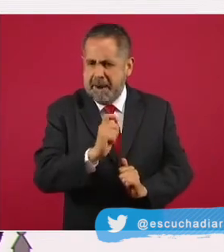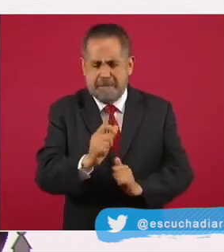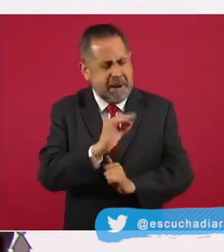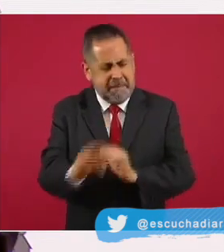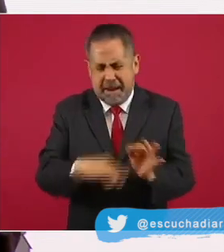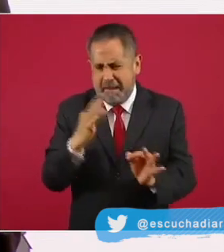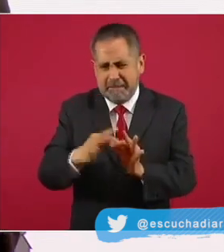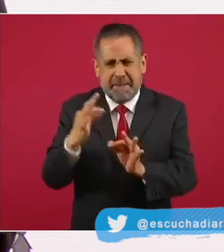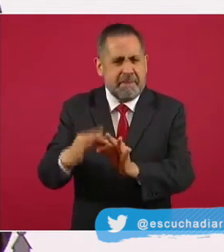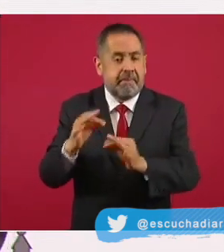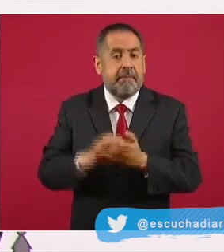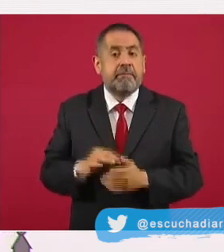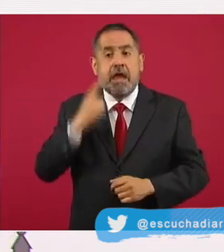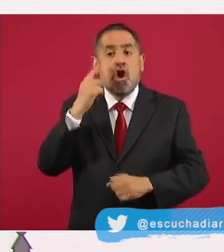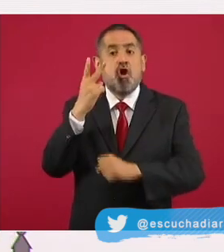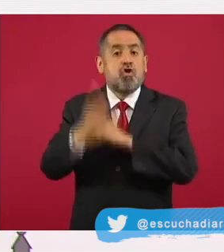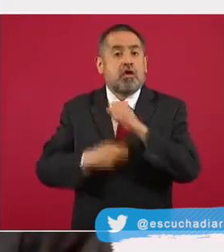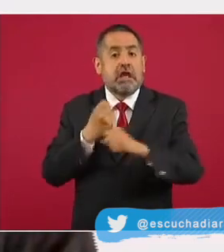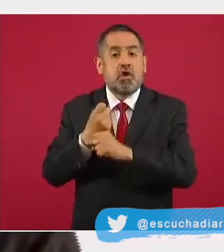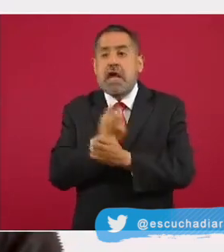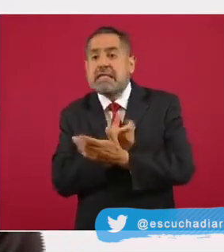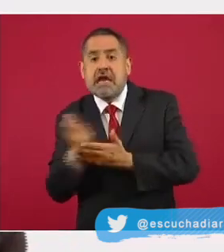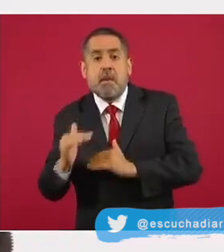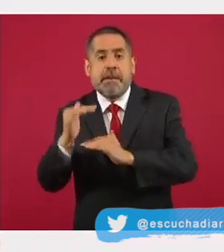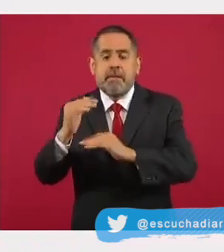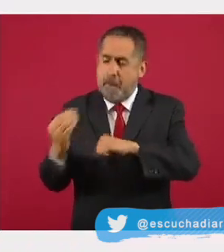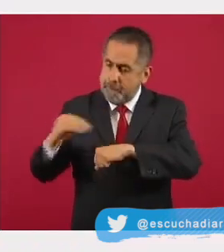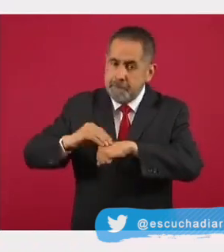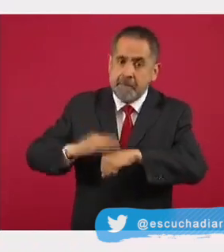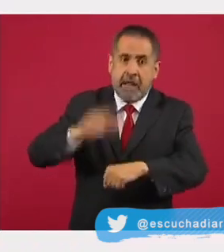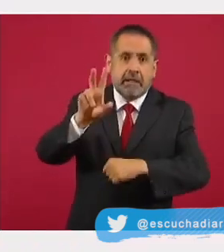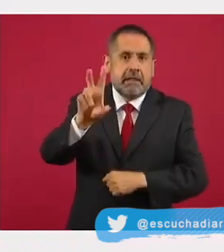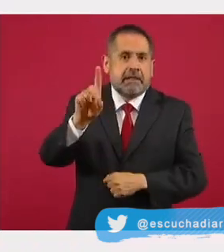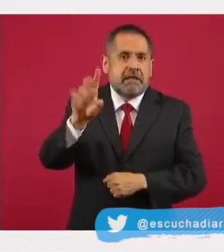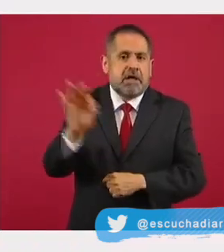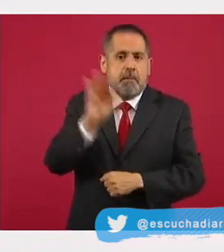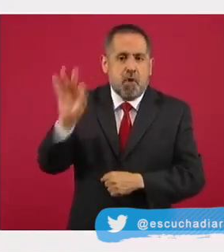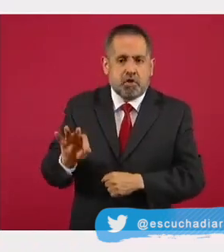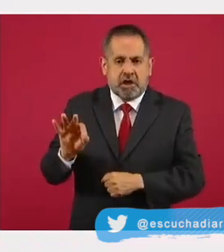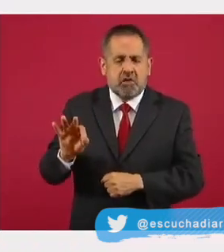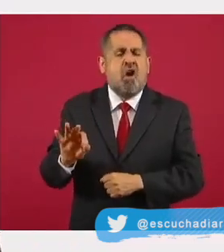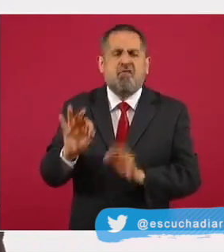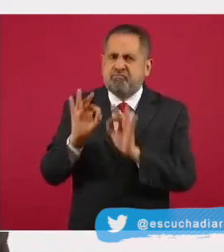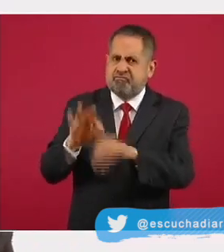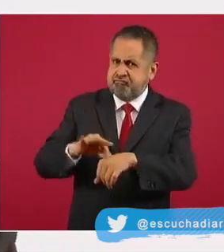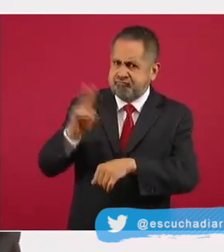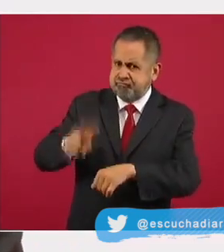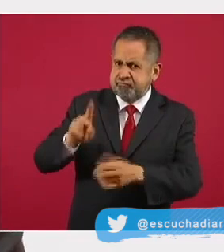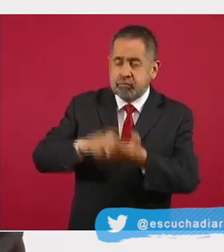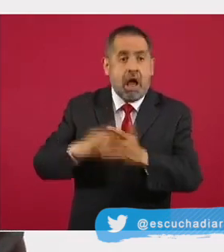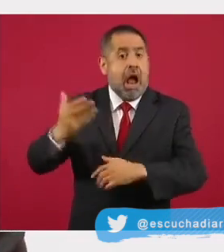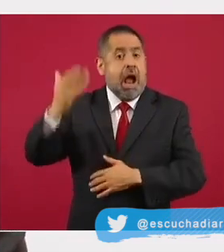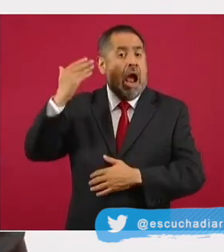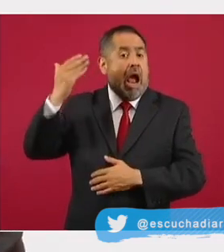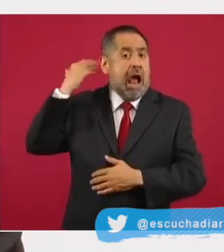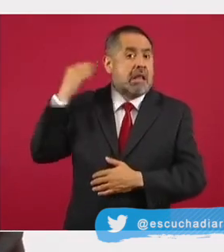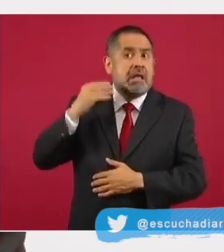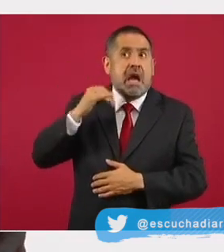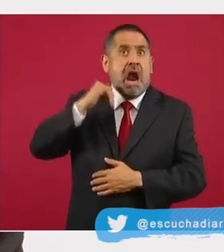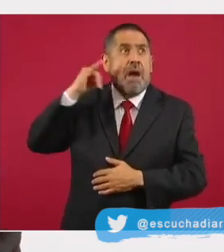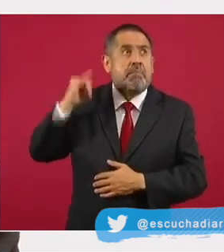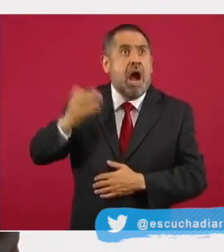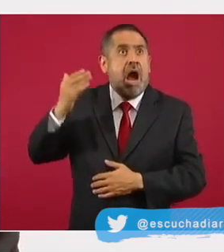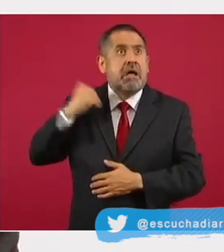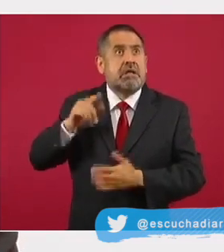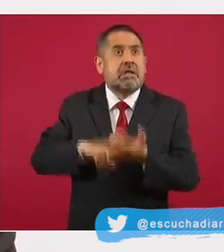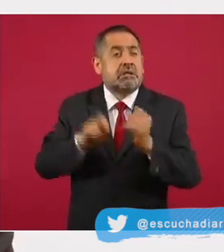años ha aumentado el salario mínimo en 30% en términos reales, como no sucedió en los